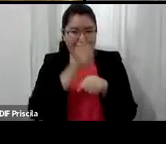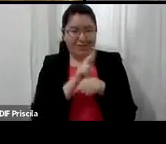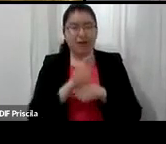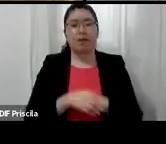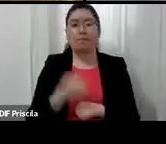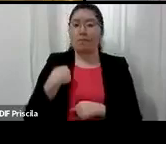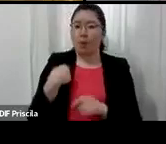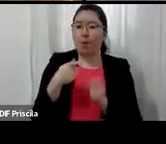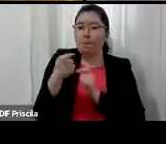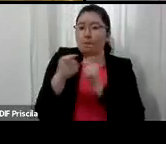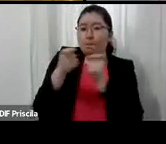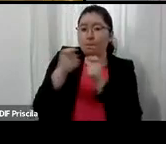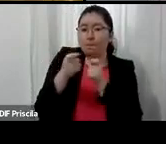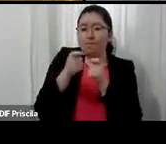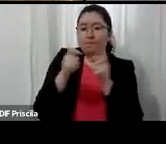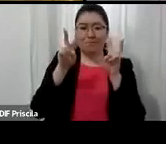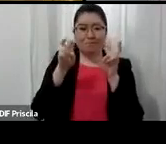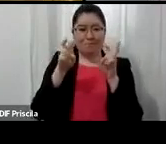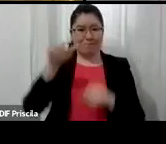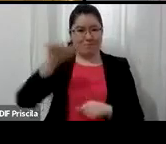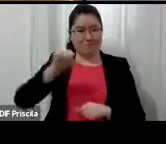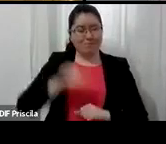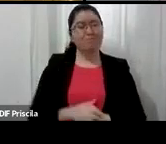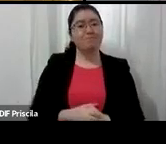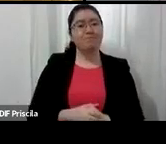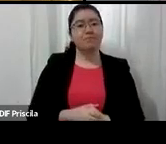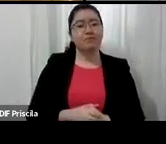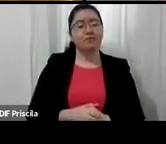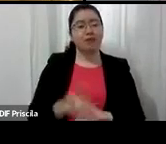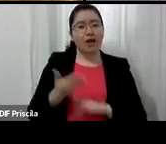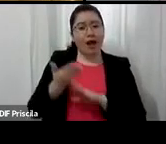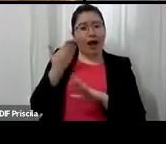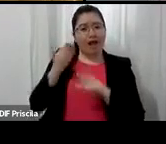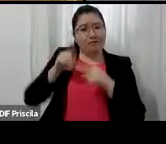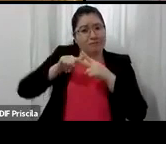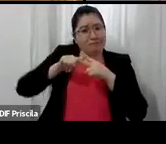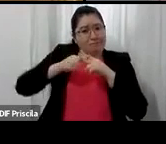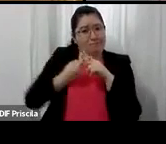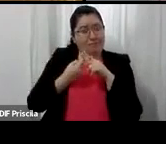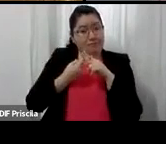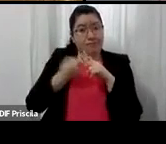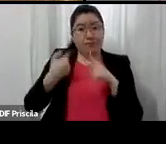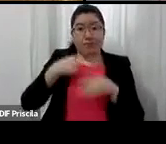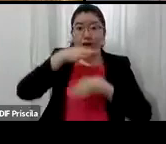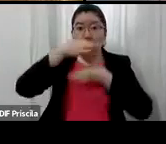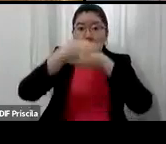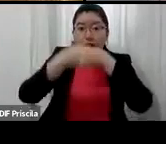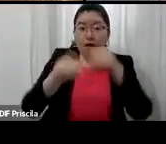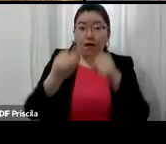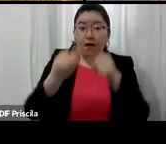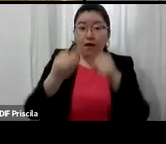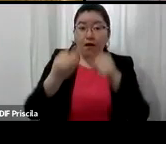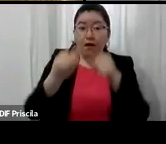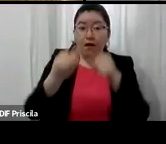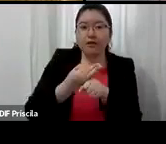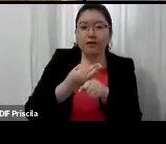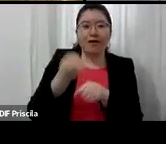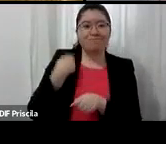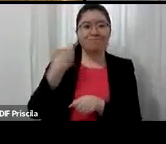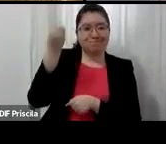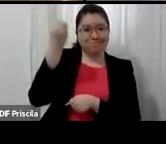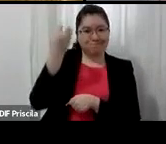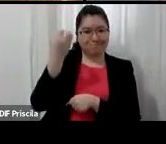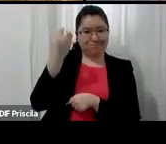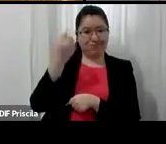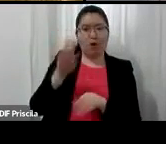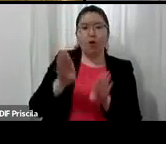mesa. Antes de dar inicio formalmente, me gustaría informarles que esta sesión será grabada bajo un proceso